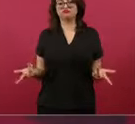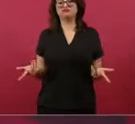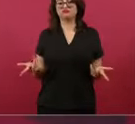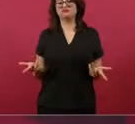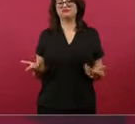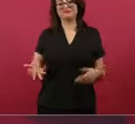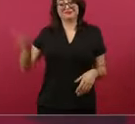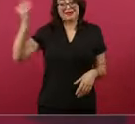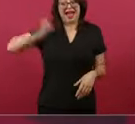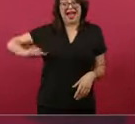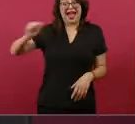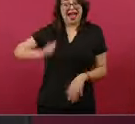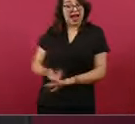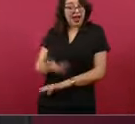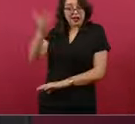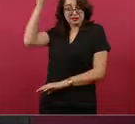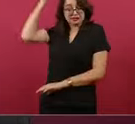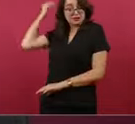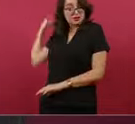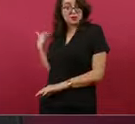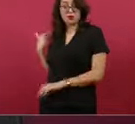tiempo.